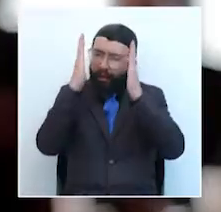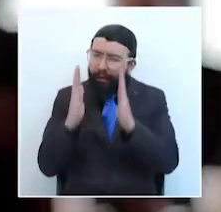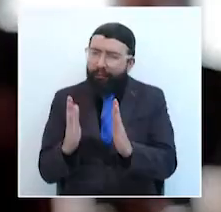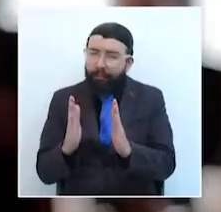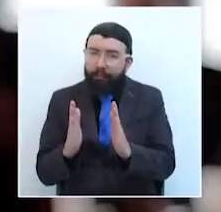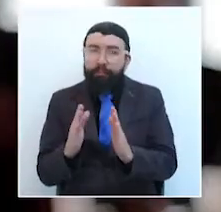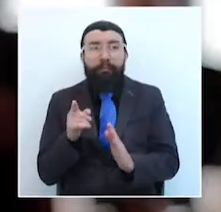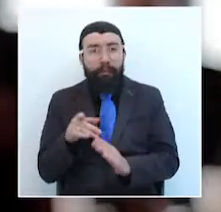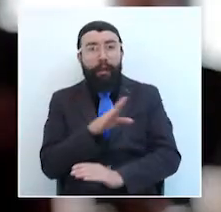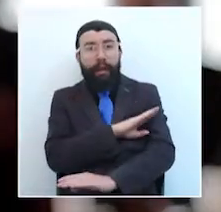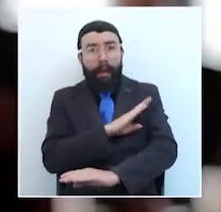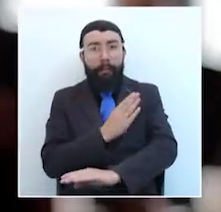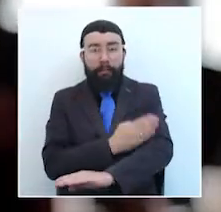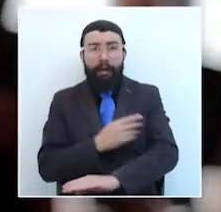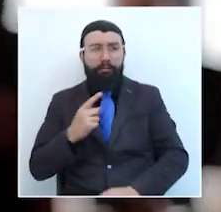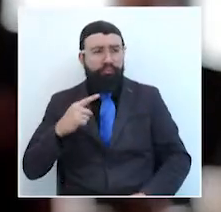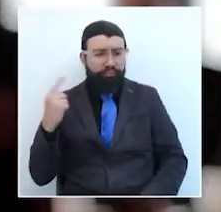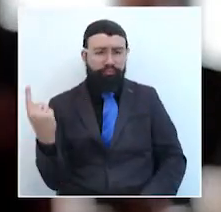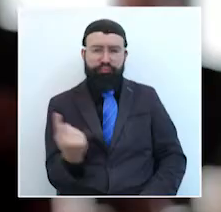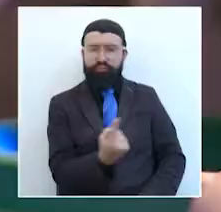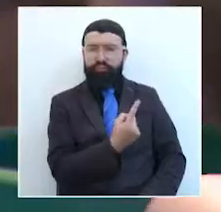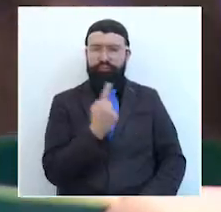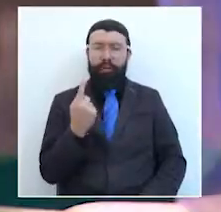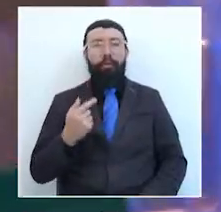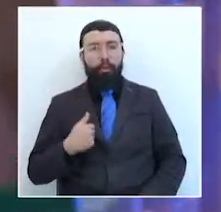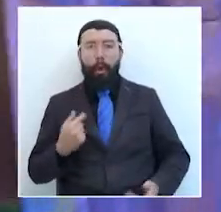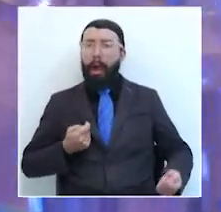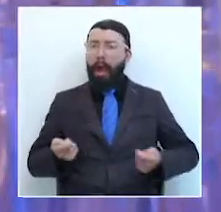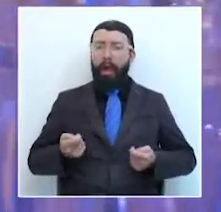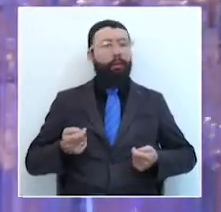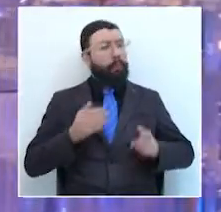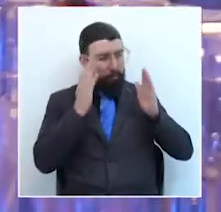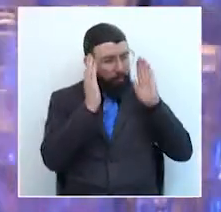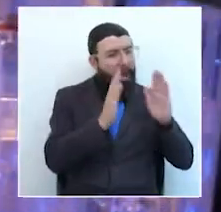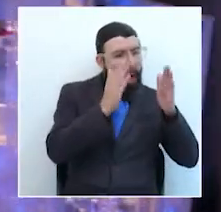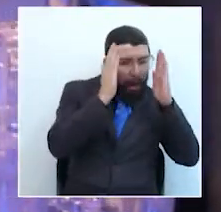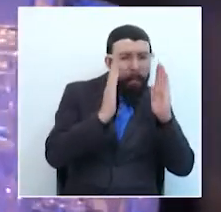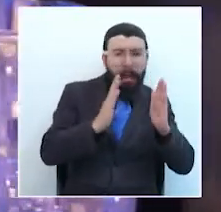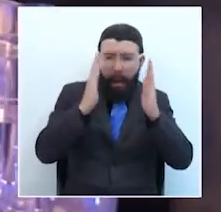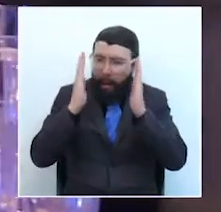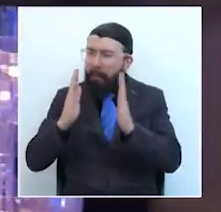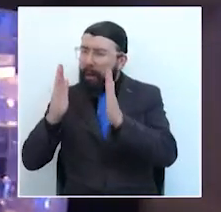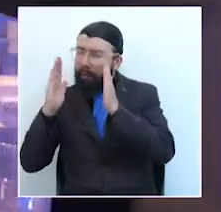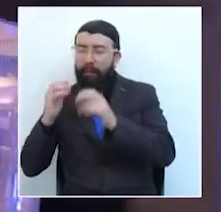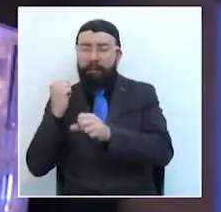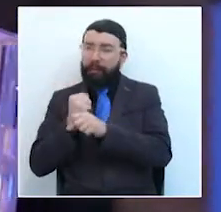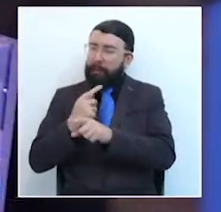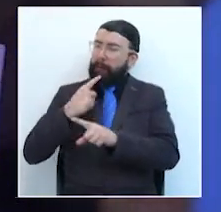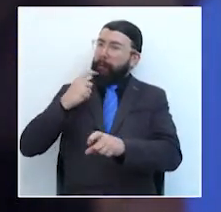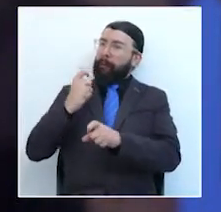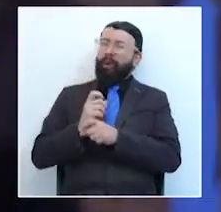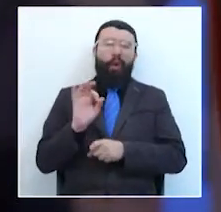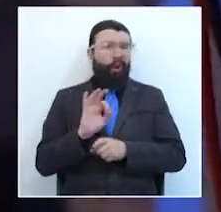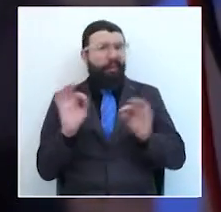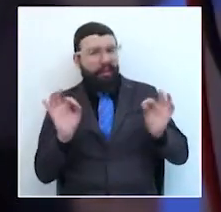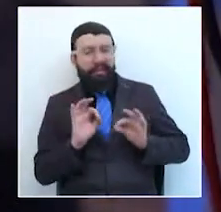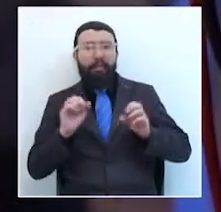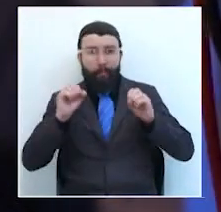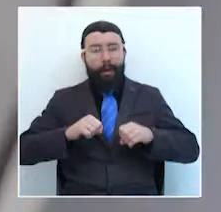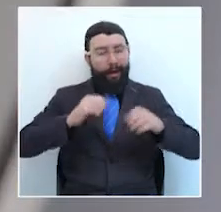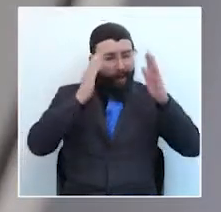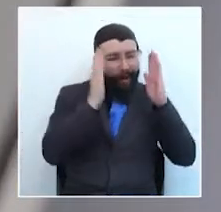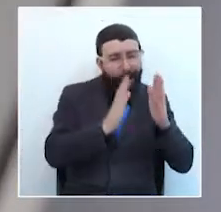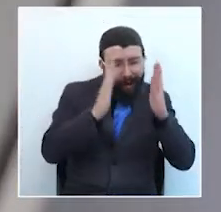capacidad se generaliza a todo aquello que la persona pueda hacer ya sean tareas complicadas o sencillas el